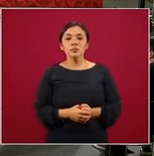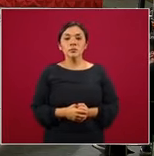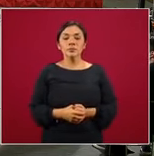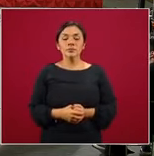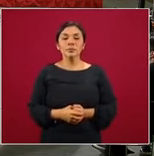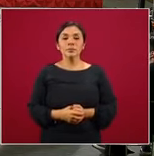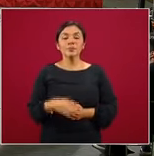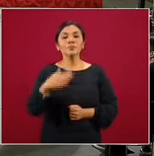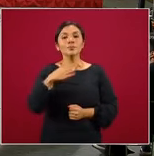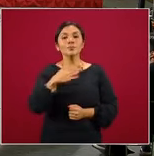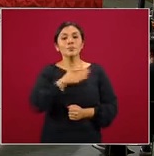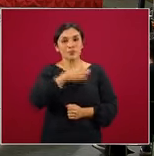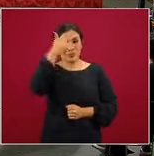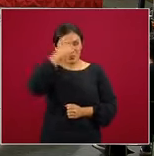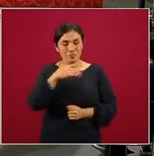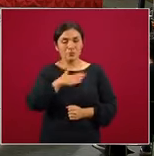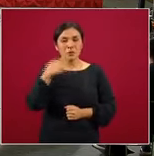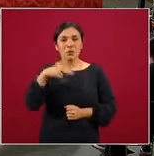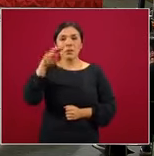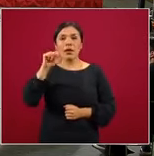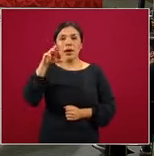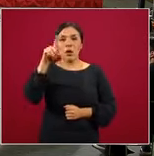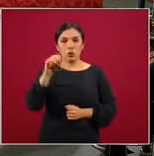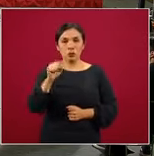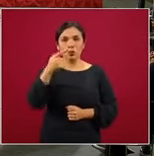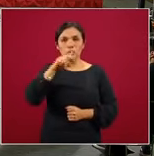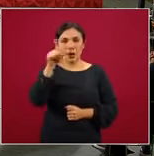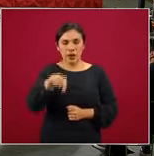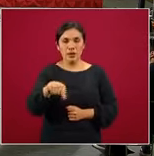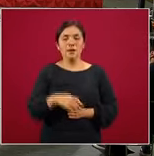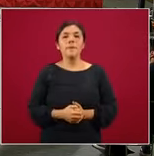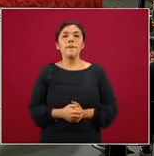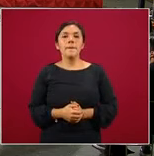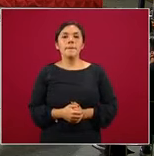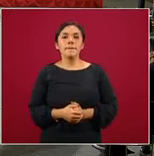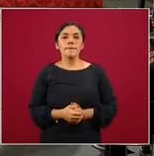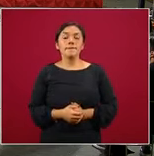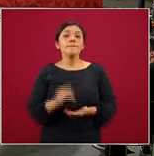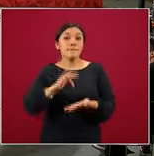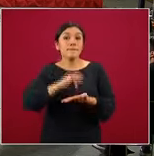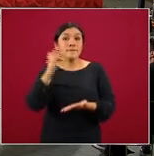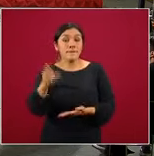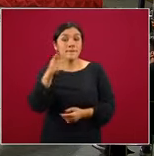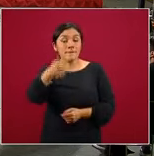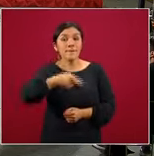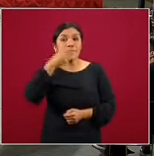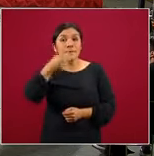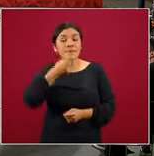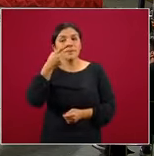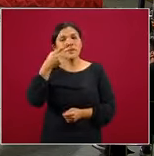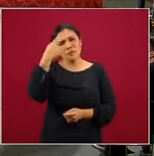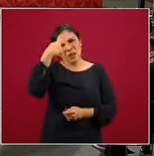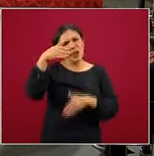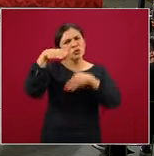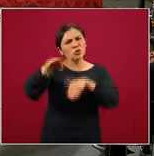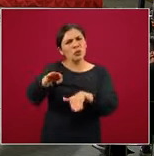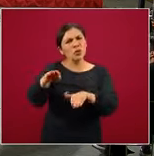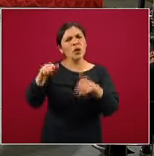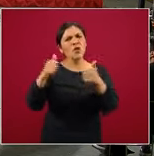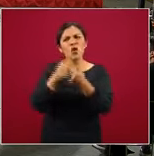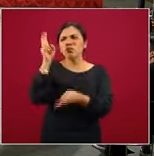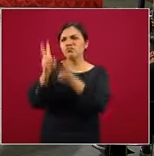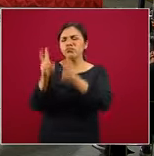¿Qué tal, doctora Lomía, doctor Gatell? Carlos Guzmán de ABA Noticias, Veracruz, agradeciéndole mucho esta precisión que hizo de la conversación que tuvo con el